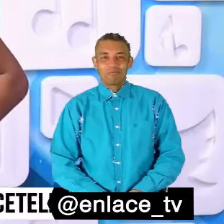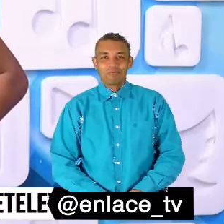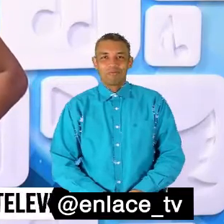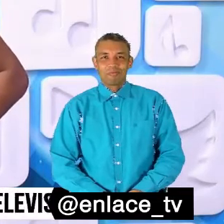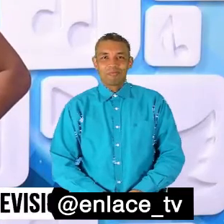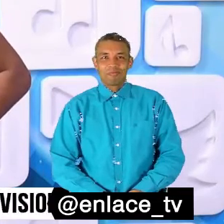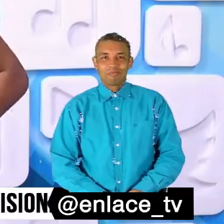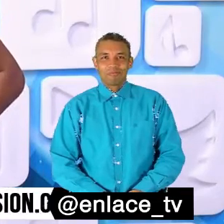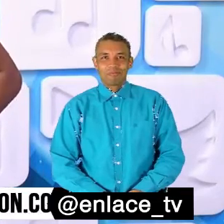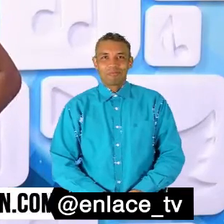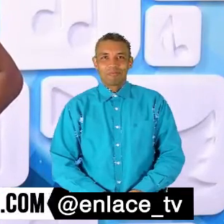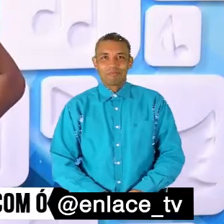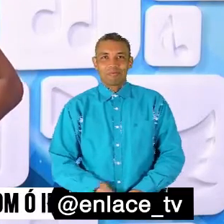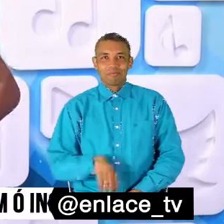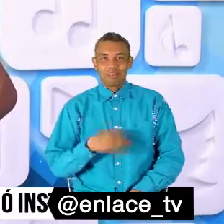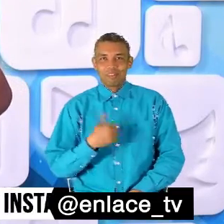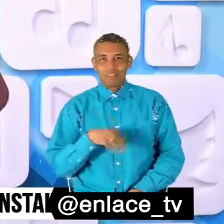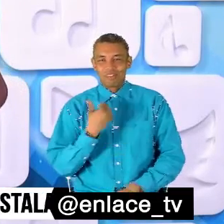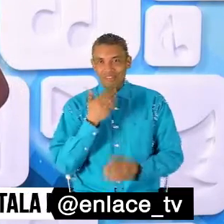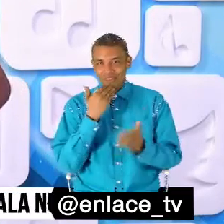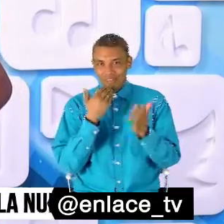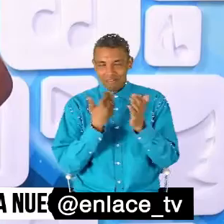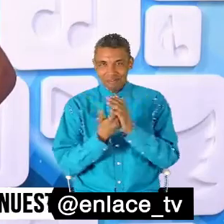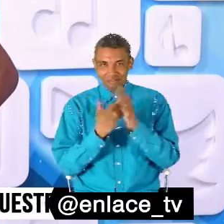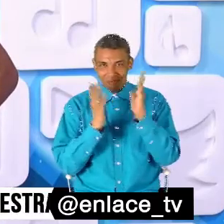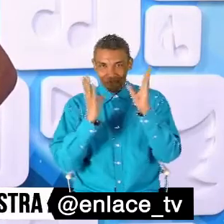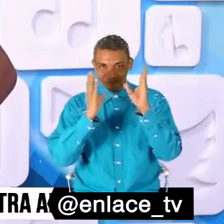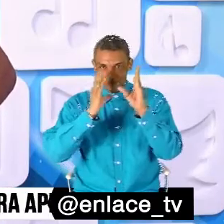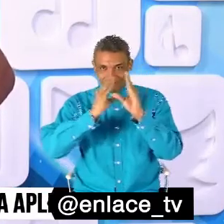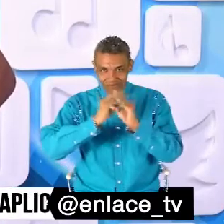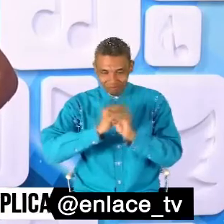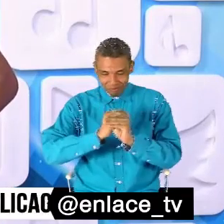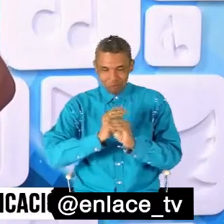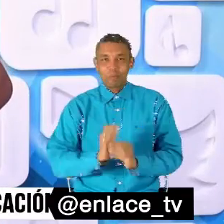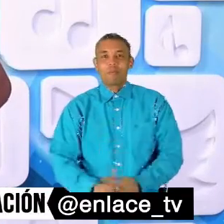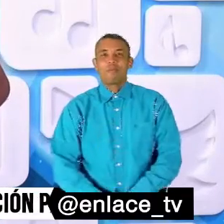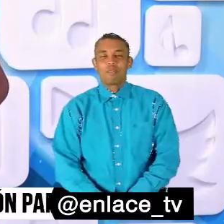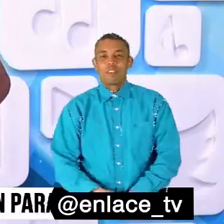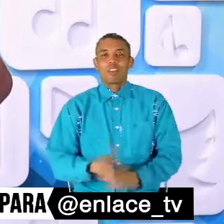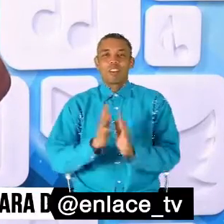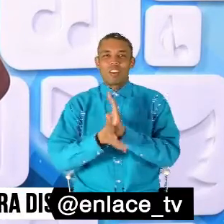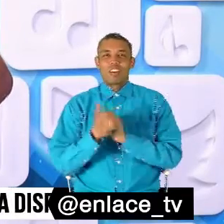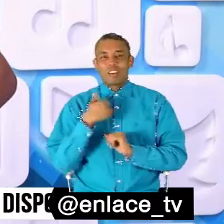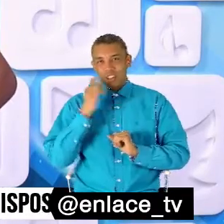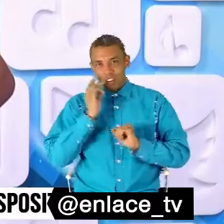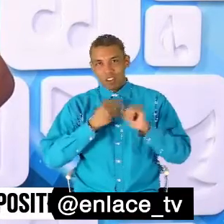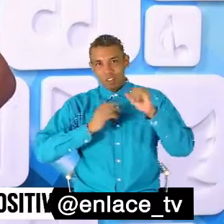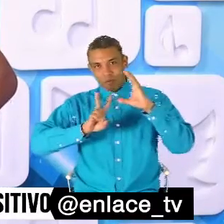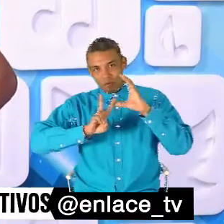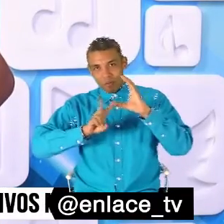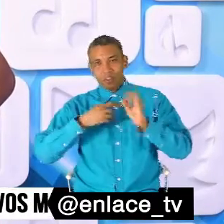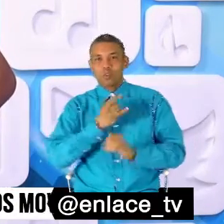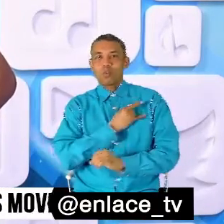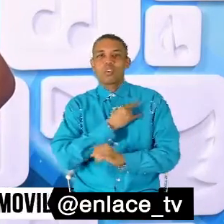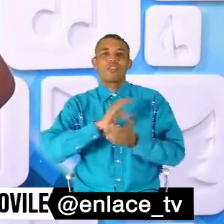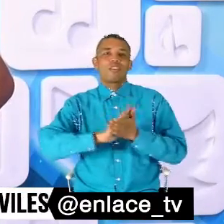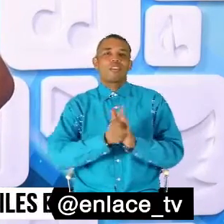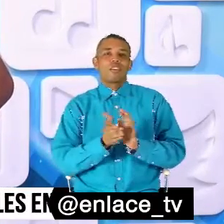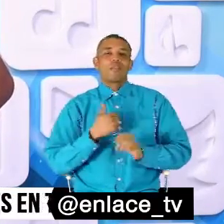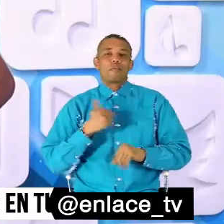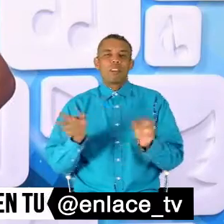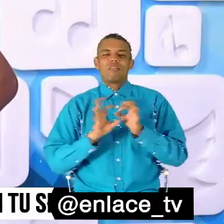Bienvenidos a la mejor información de cultura y entretenimiento en La Mira. Inicio contándoles que el Centro de Convivencia Ciudadana y la Universidad de La Paz